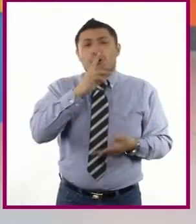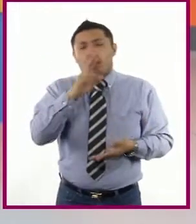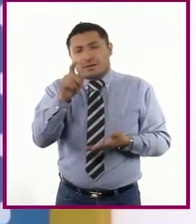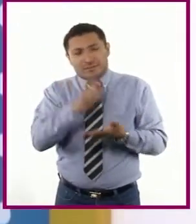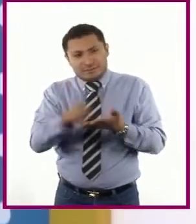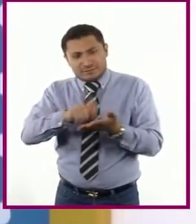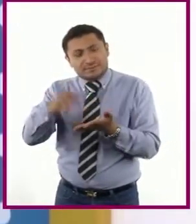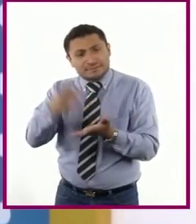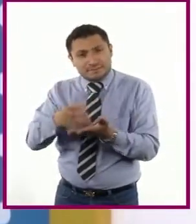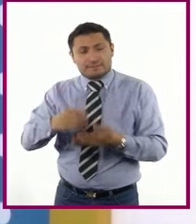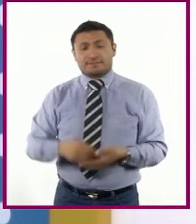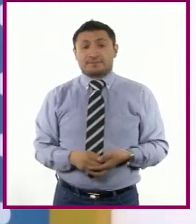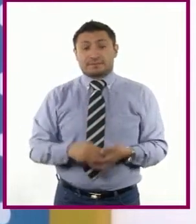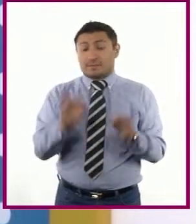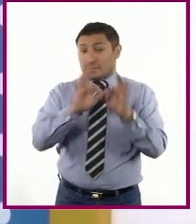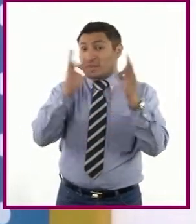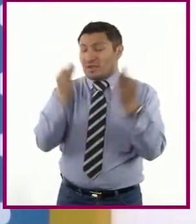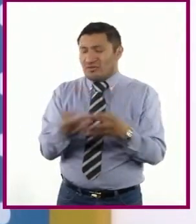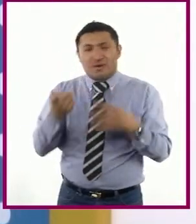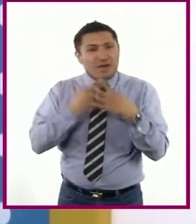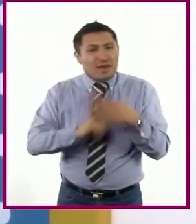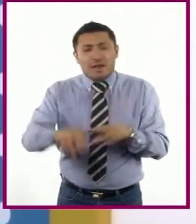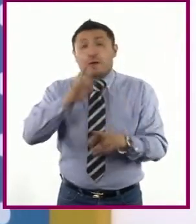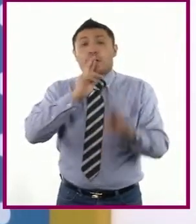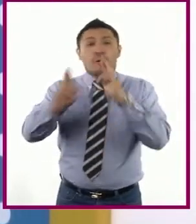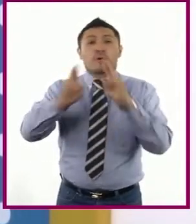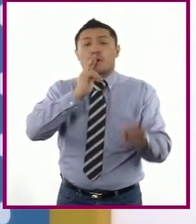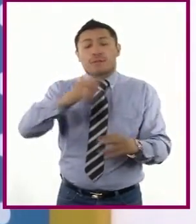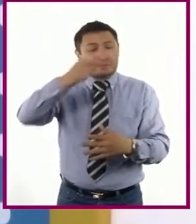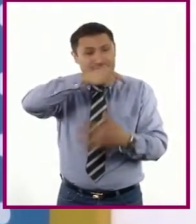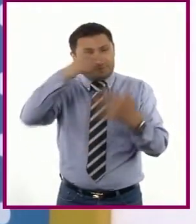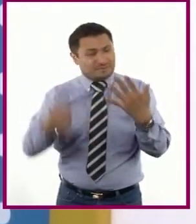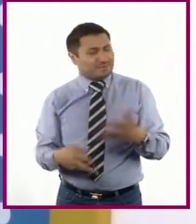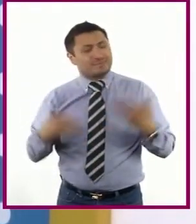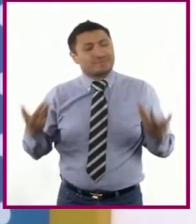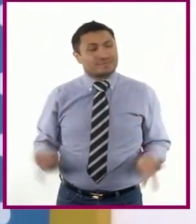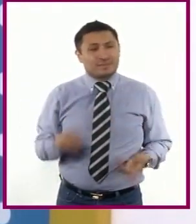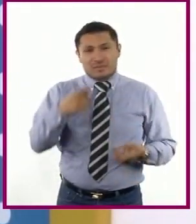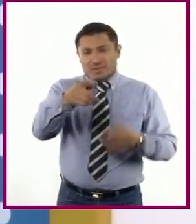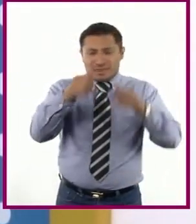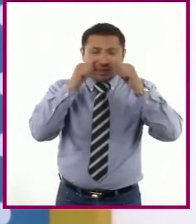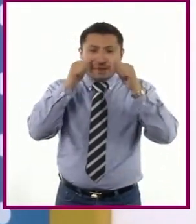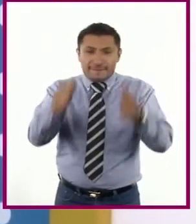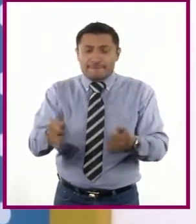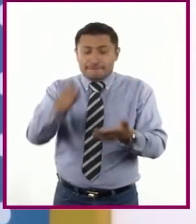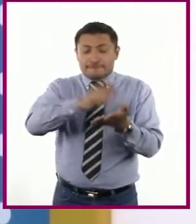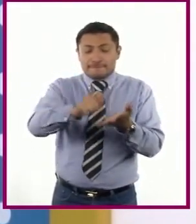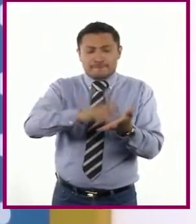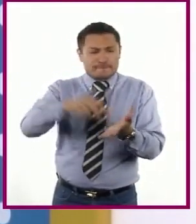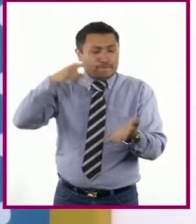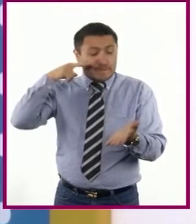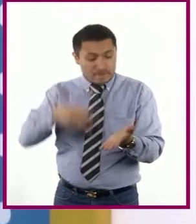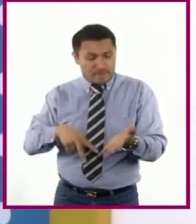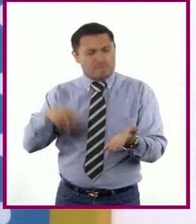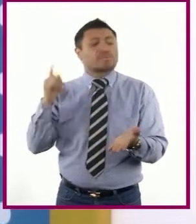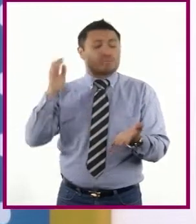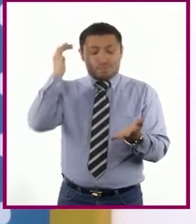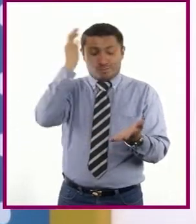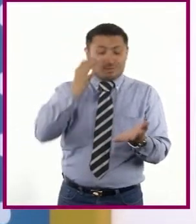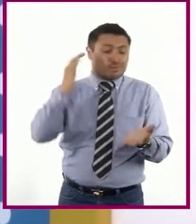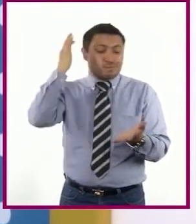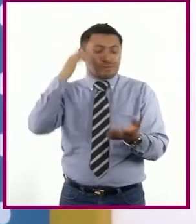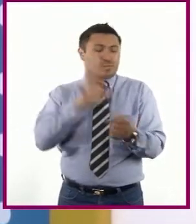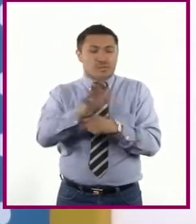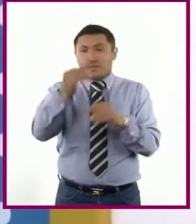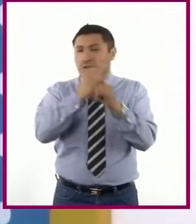cuadernos. Una manera de iniciar a dar respuesta a las interrogantes es observar el planteamiento para determinar cuáles son los